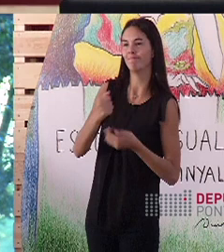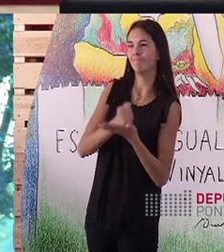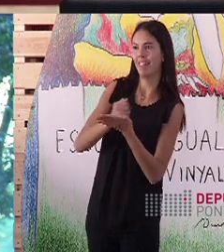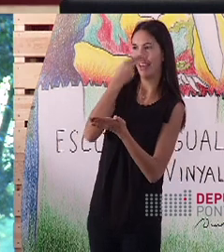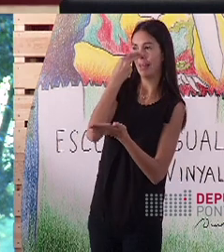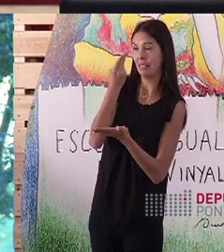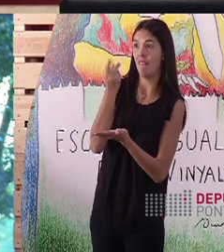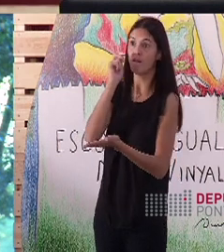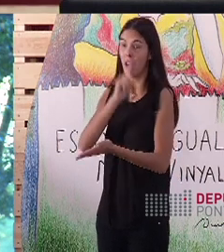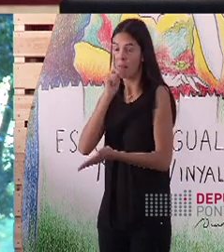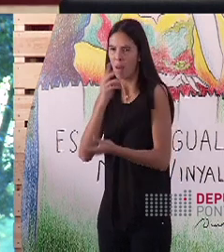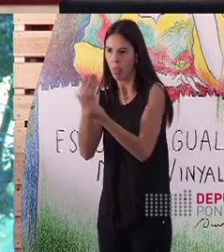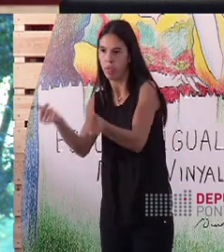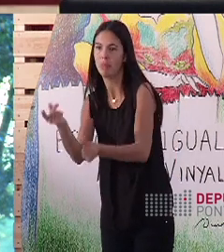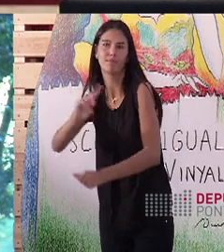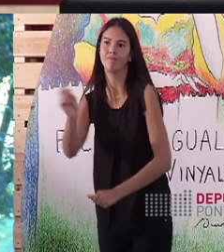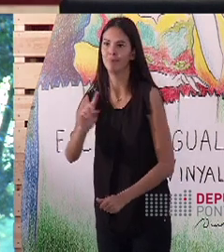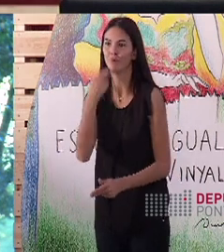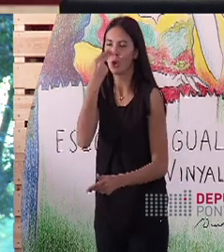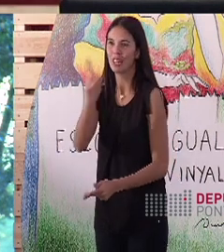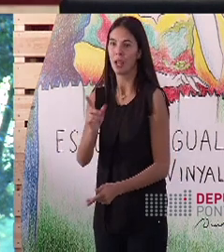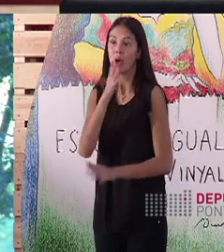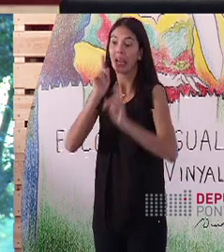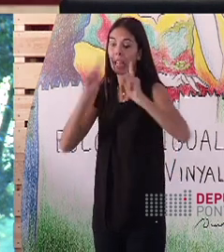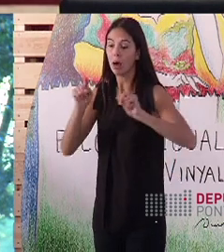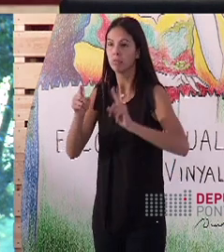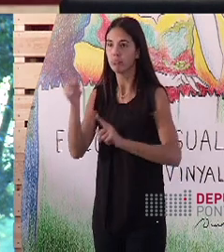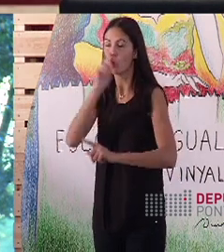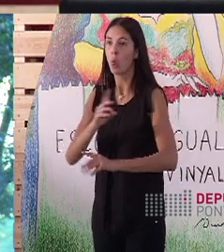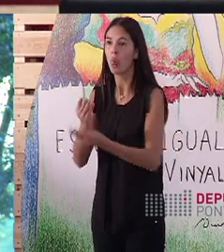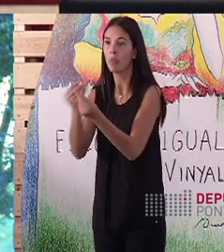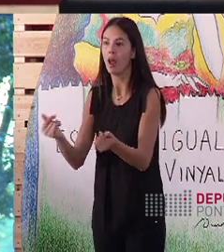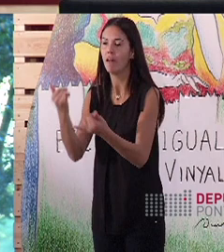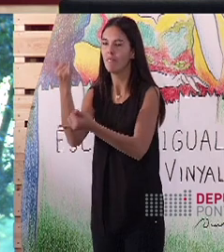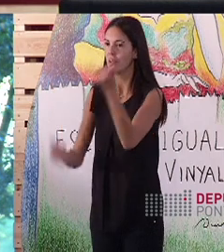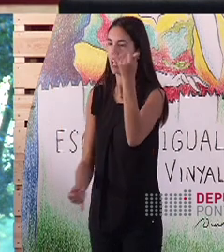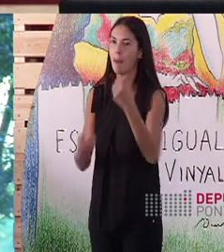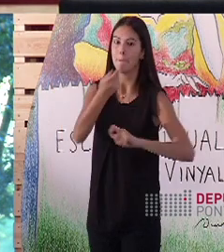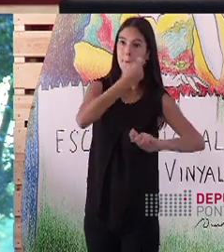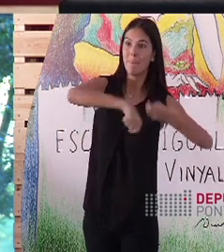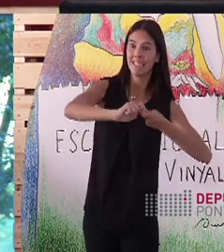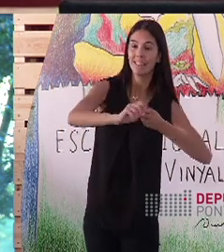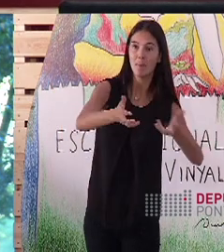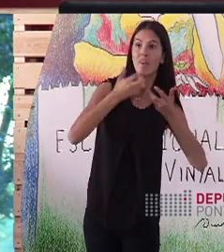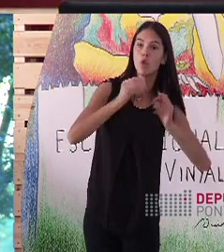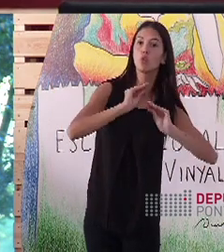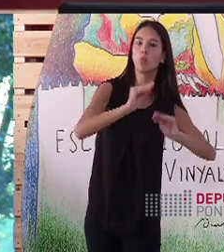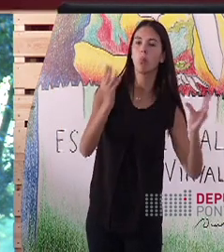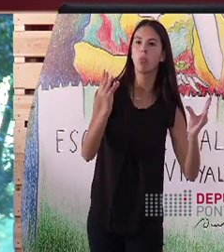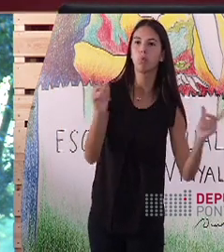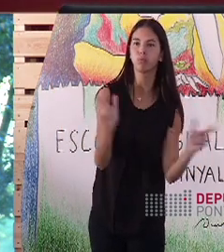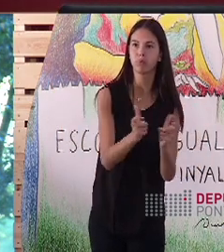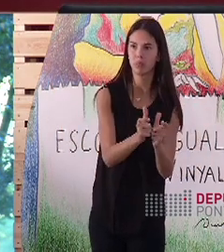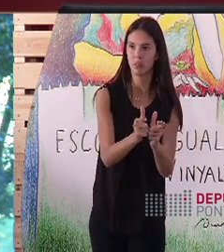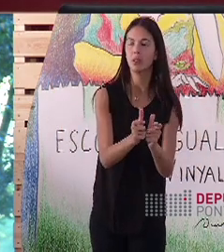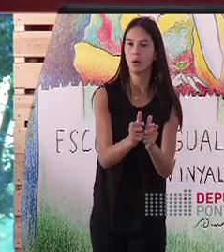en que la prostitución no desaparezca, porque si desaparece la prostitución se reducen inmediatamente sus beneficios. Por